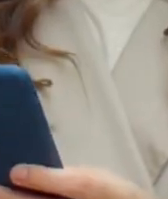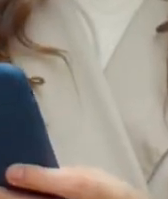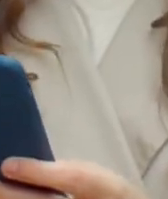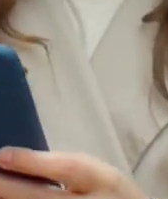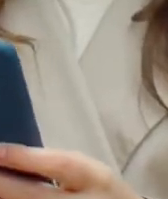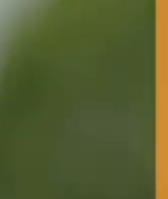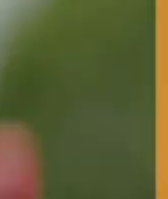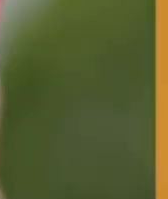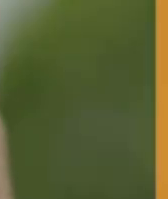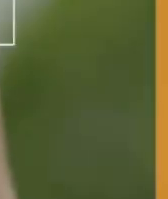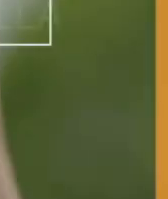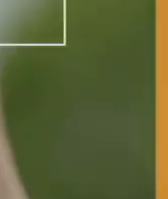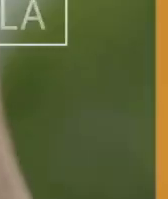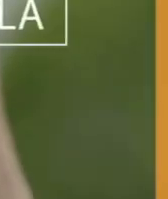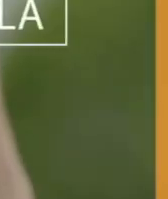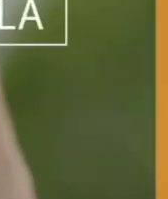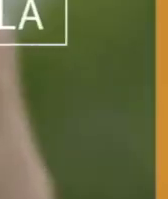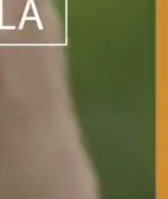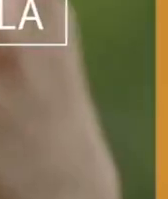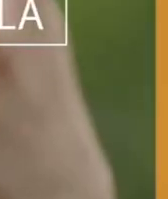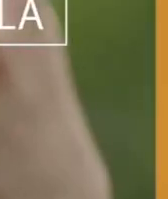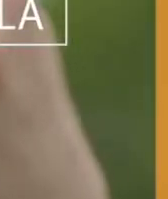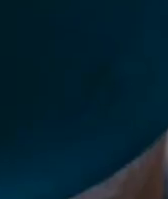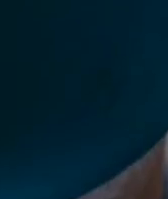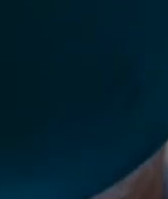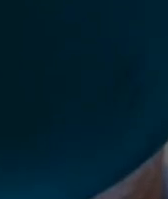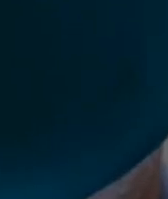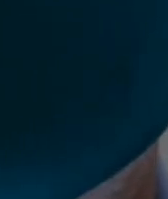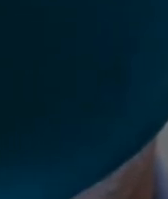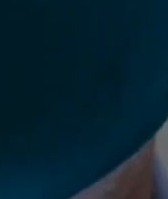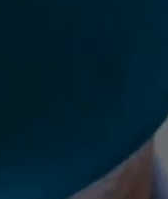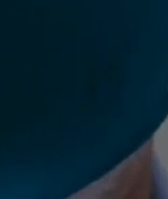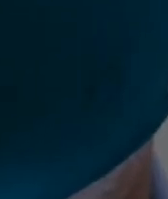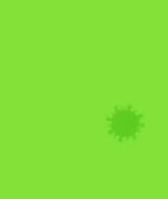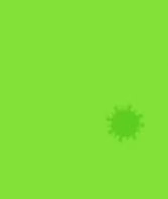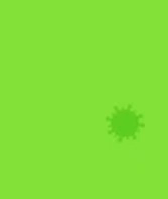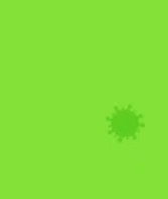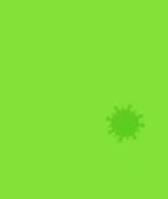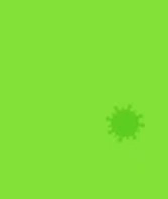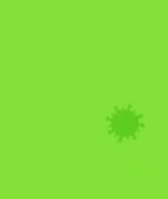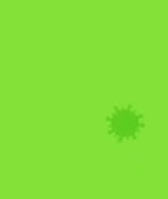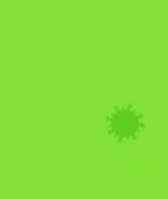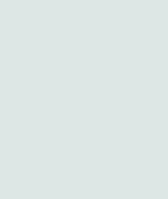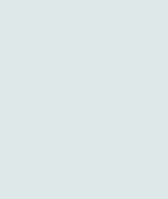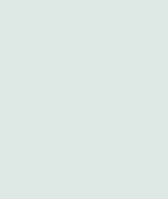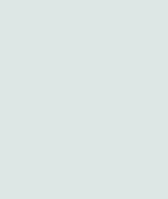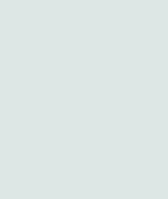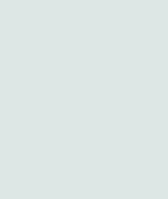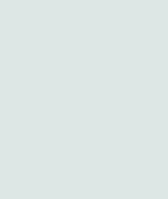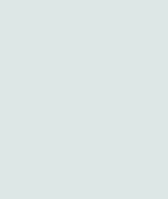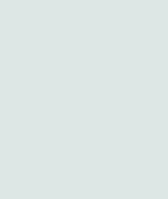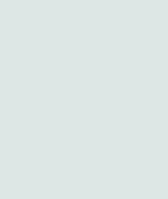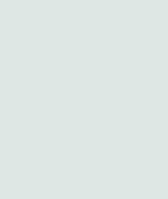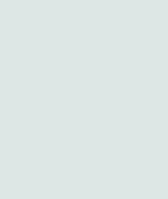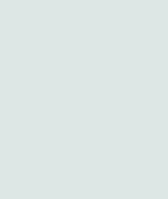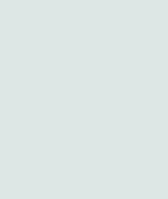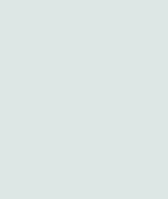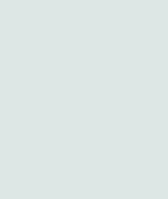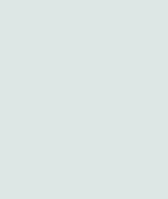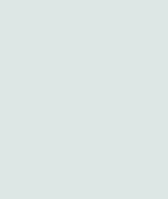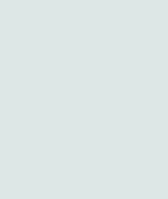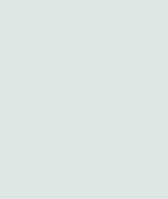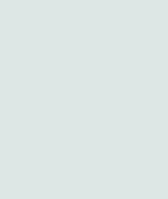bien el cubrebocas, desde la nariz hasta la barbilla. Quítate las excusas. Póntelo. Gobierno Ciudadano de Nuevo